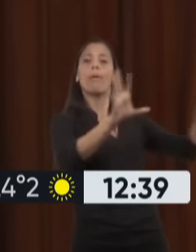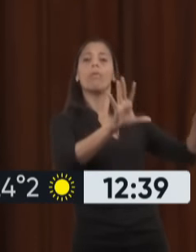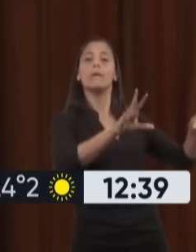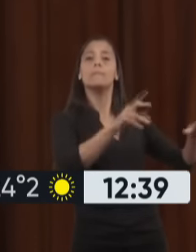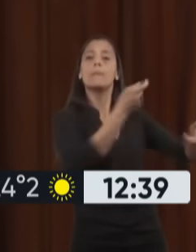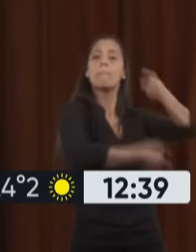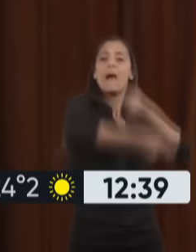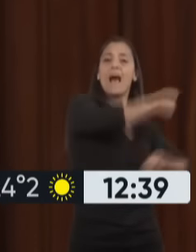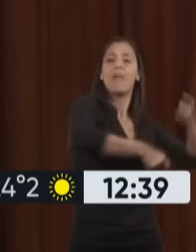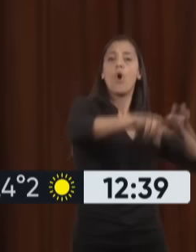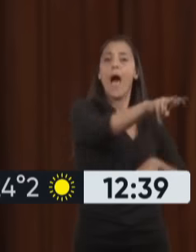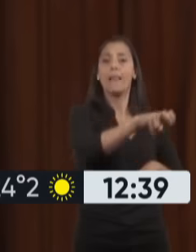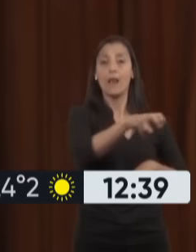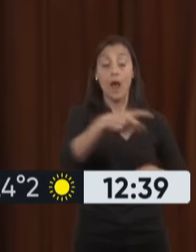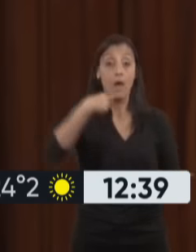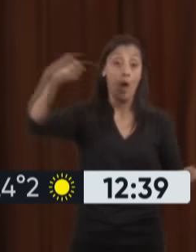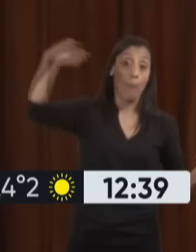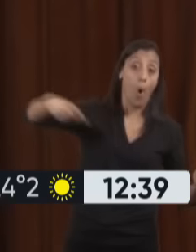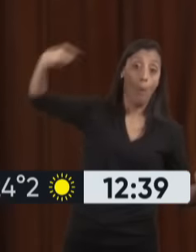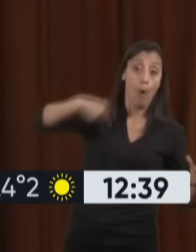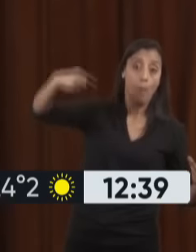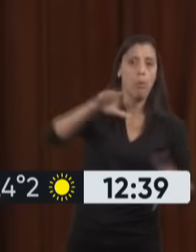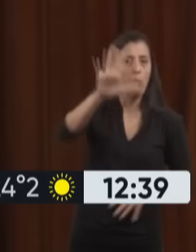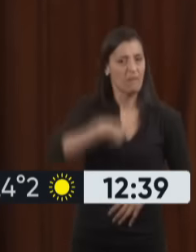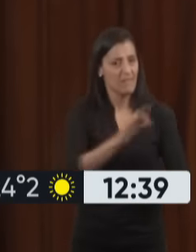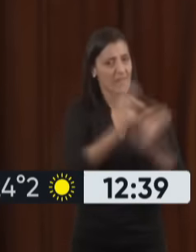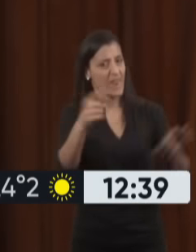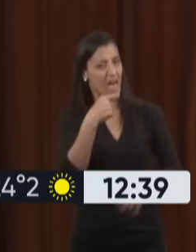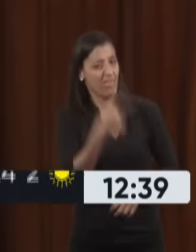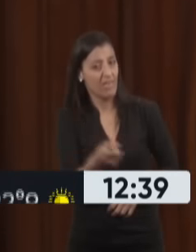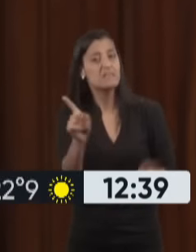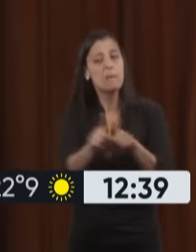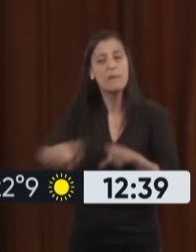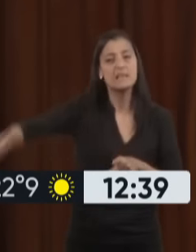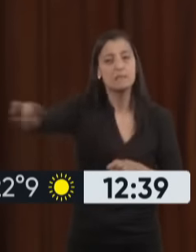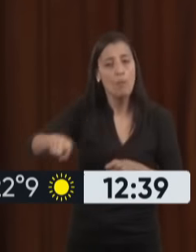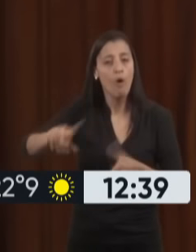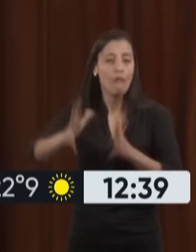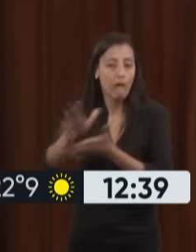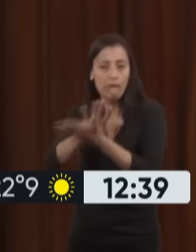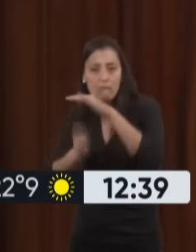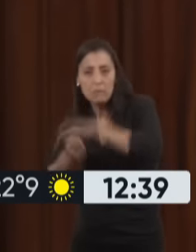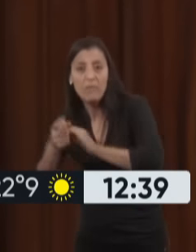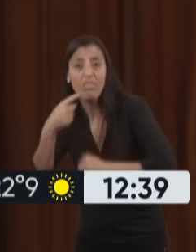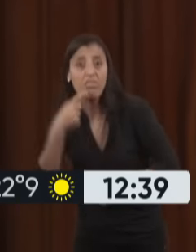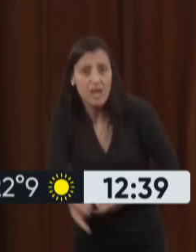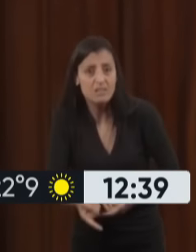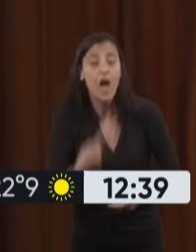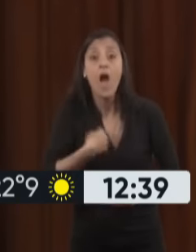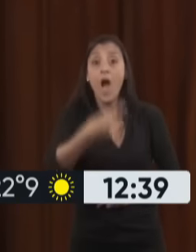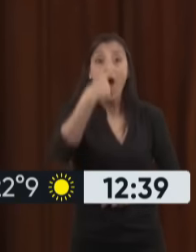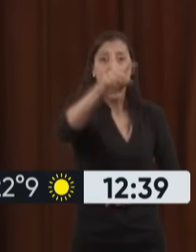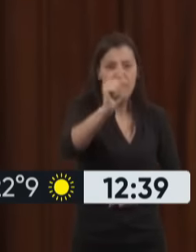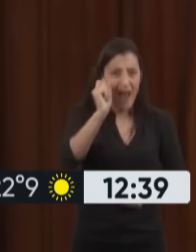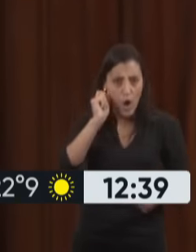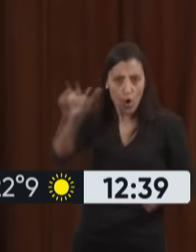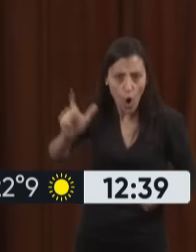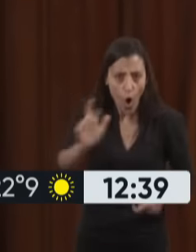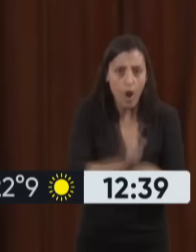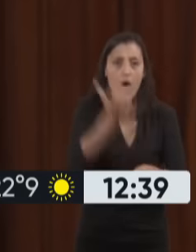alquileres. Pero nadie dice de todos esos econochantas de cómo explotó la oferta de